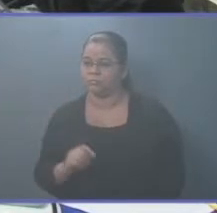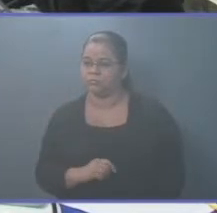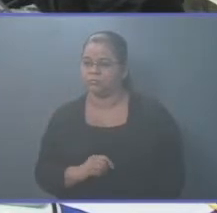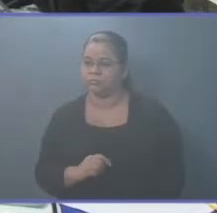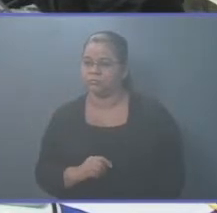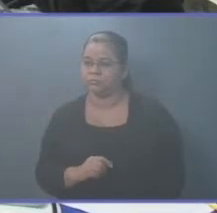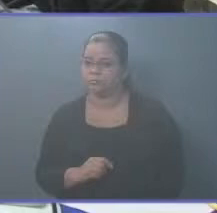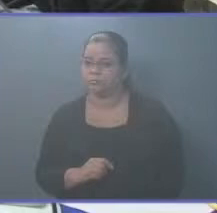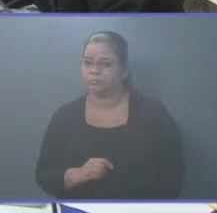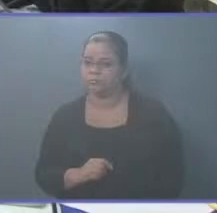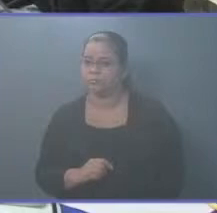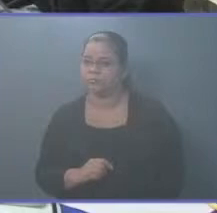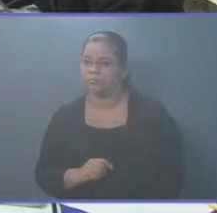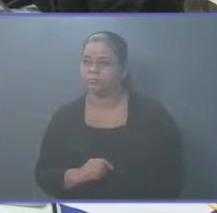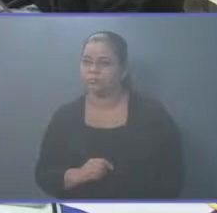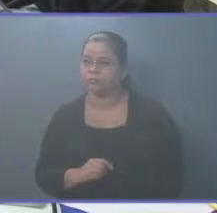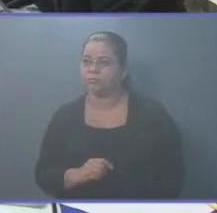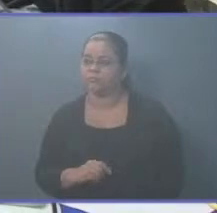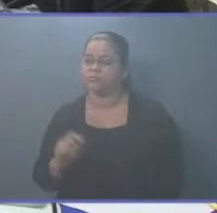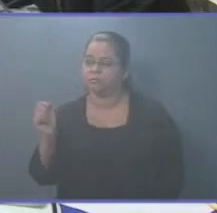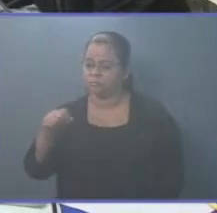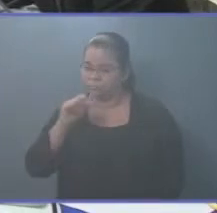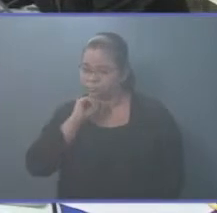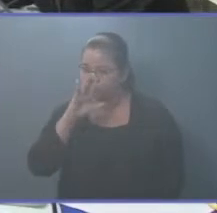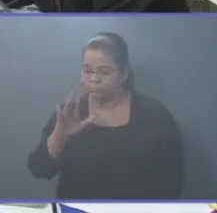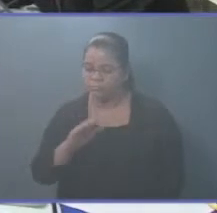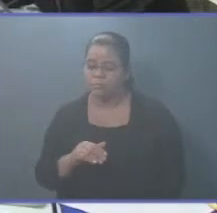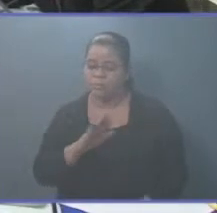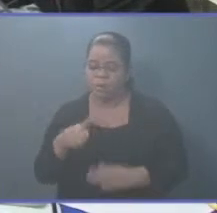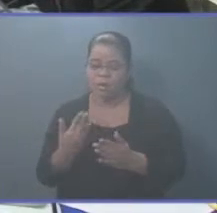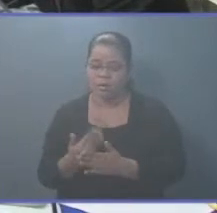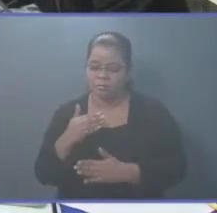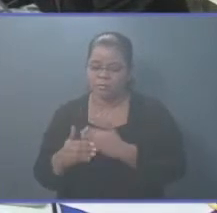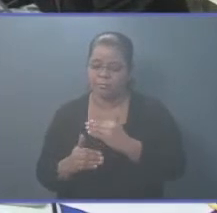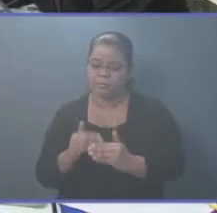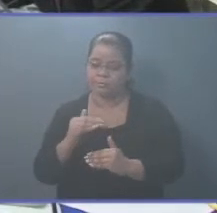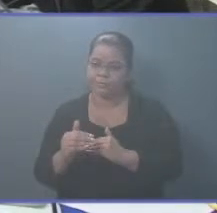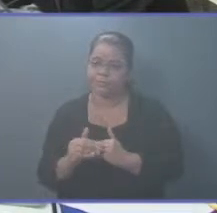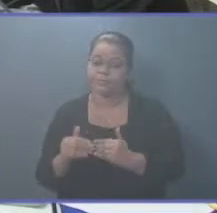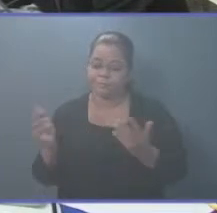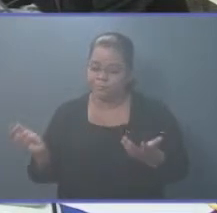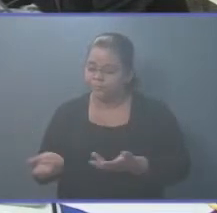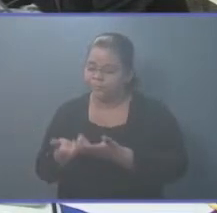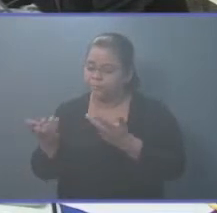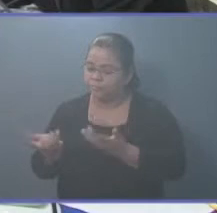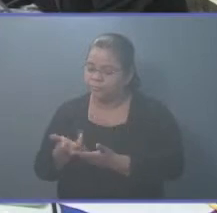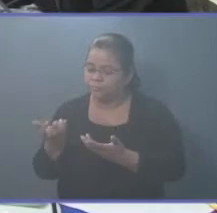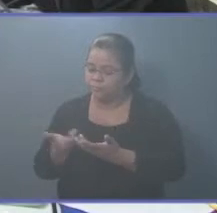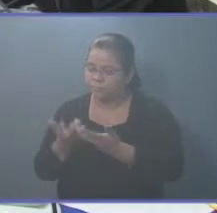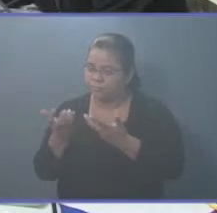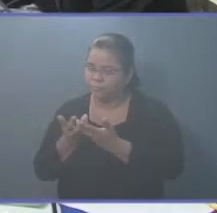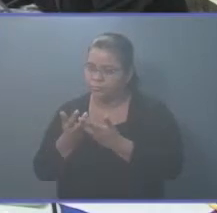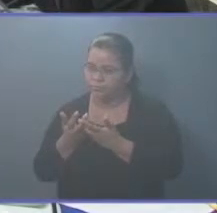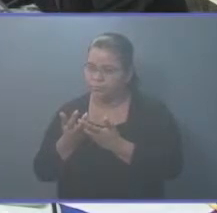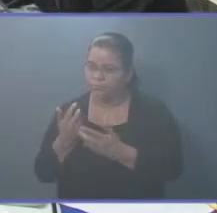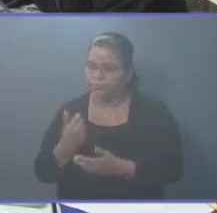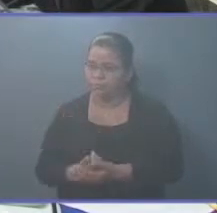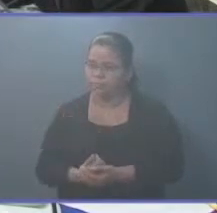¿les parece? Diría, durante el desarrollo de las diligencias de investigación,